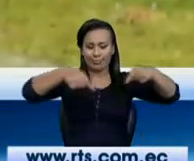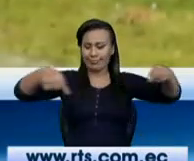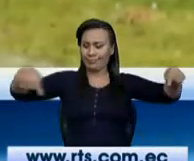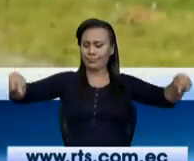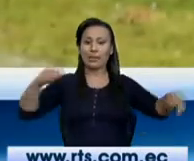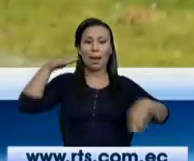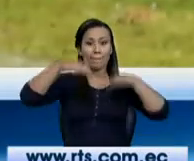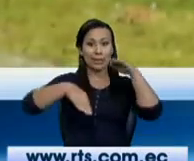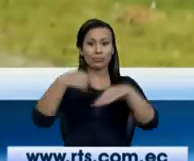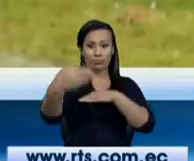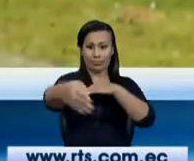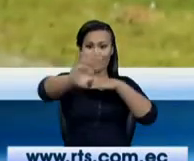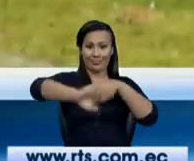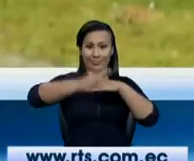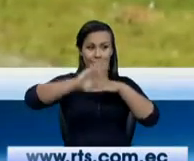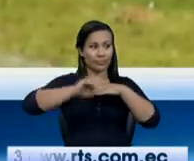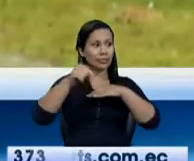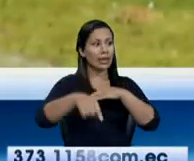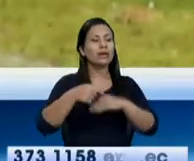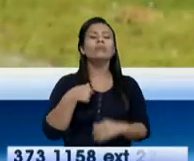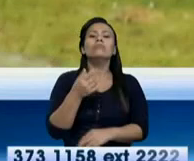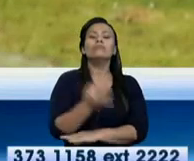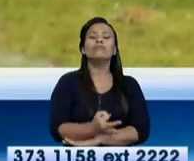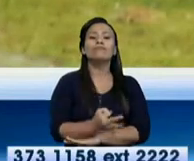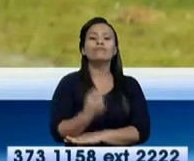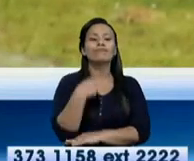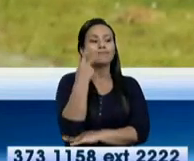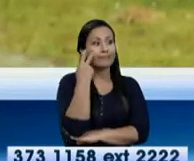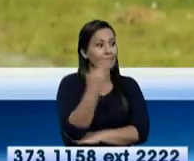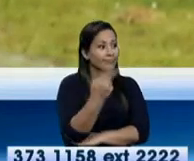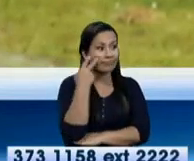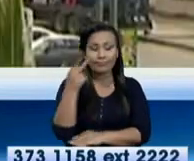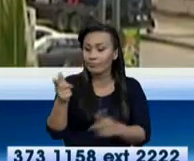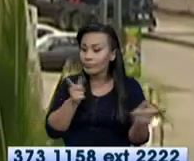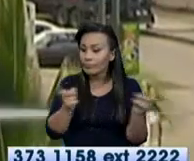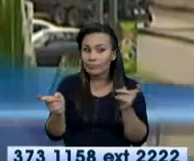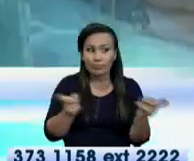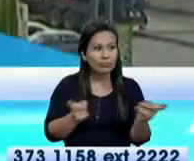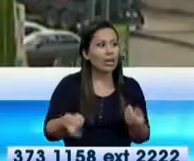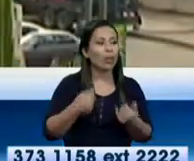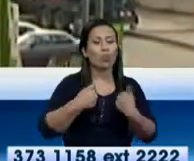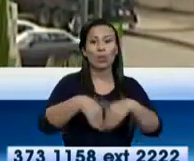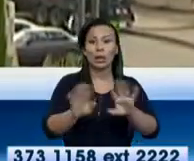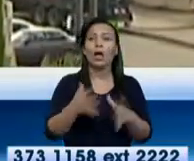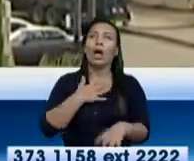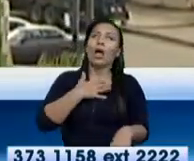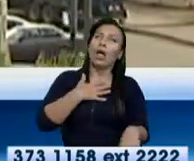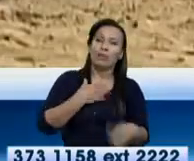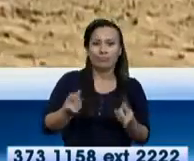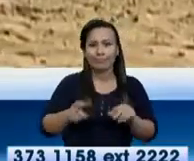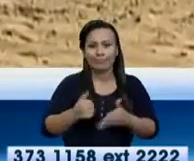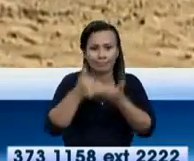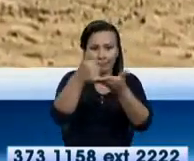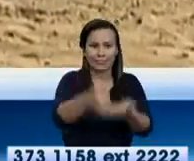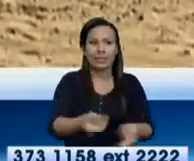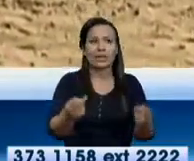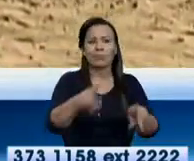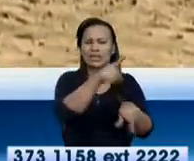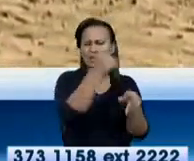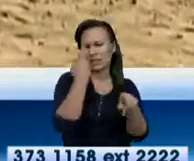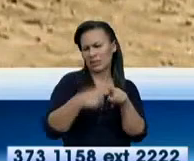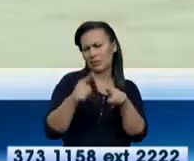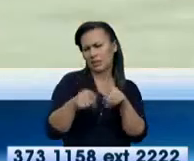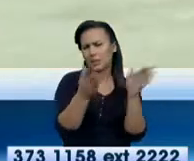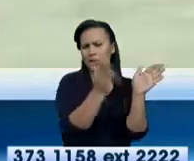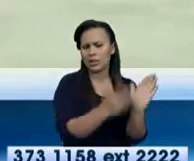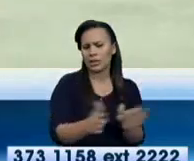la seguridad turística que vamos a brindar en cuanto a los salvavidas. En este feriado, Playas tiene programadas algunas